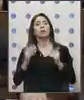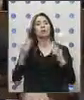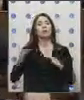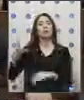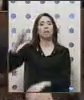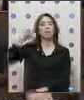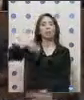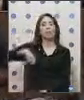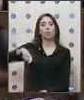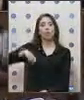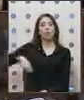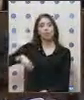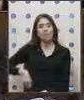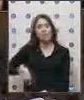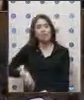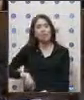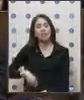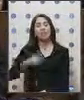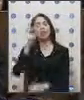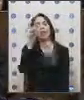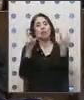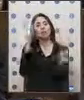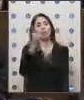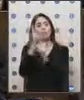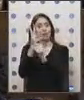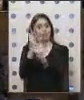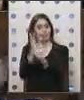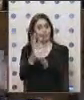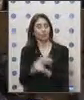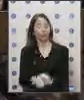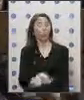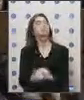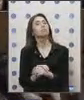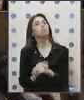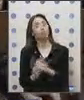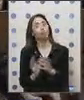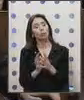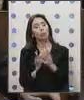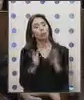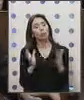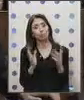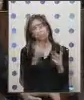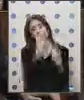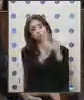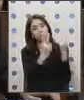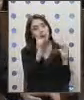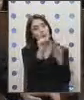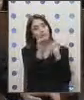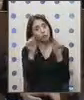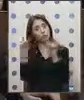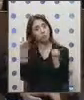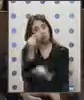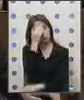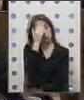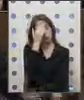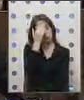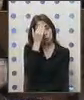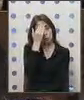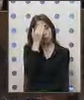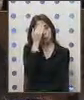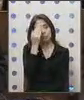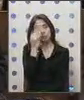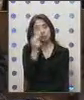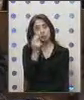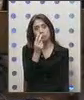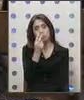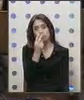jubilación de los adultos mayores. Hemos visto en muchos casos con preocupación